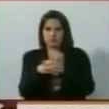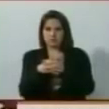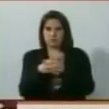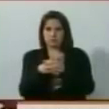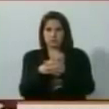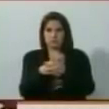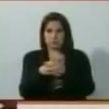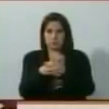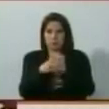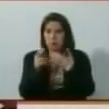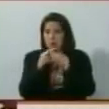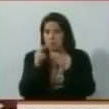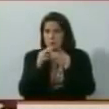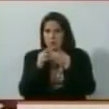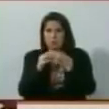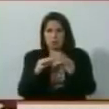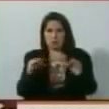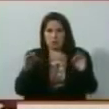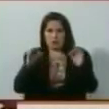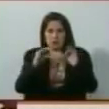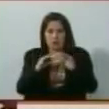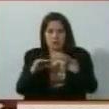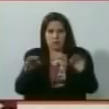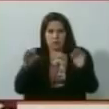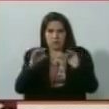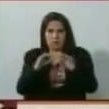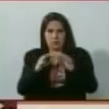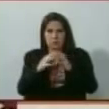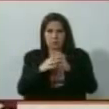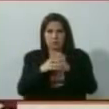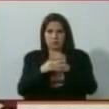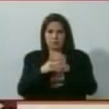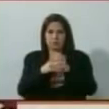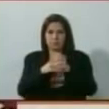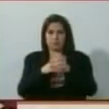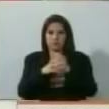No conozco ninguno que sea revolucionario.